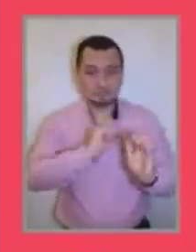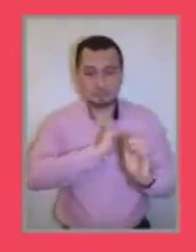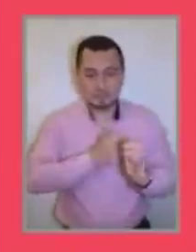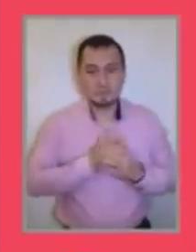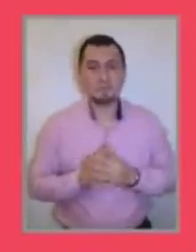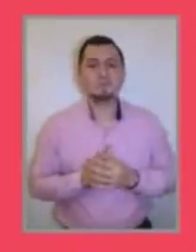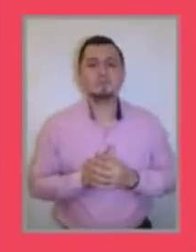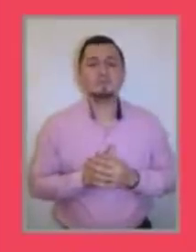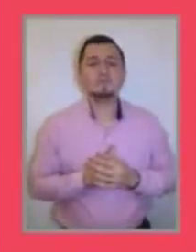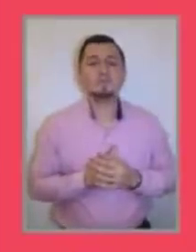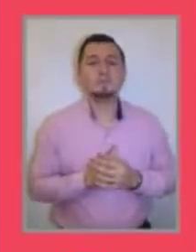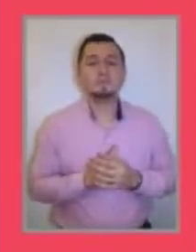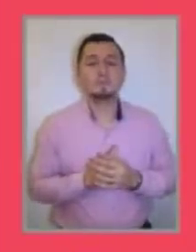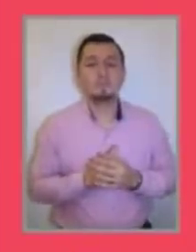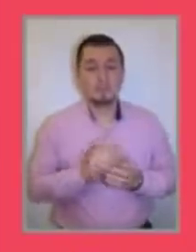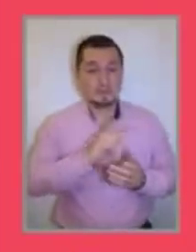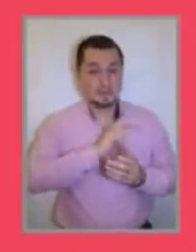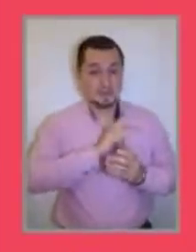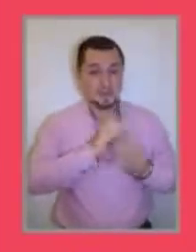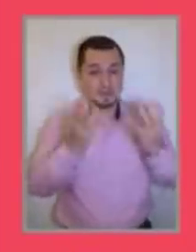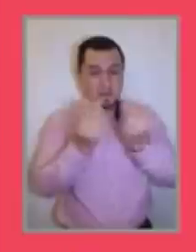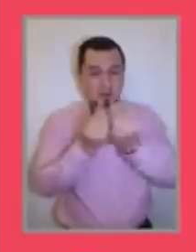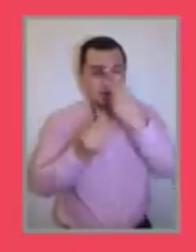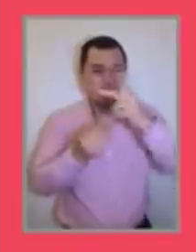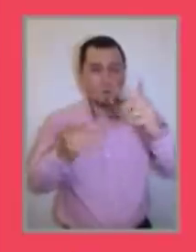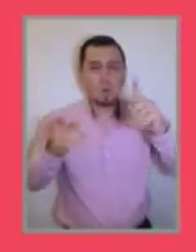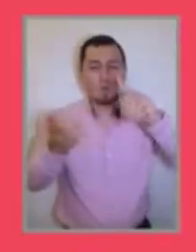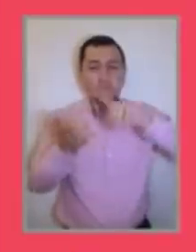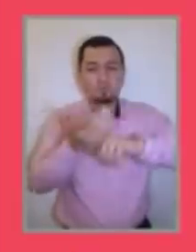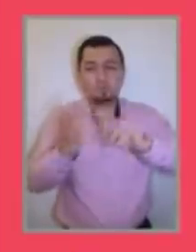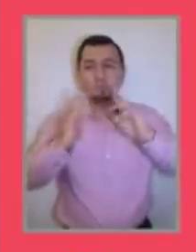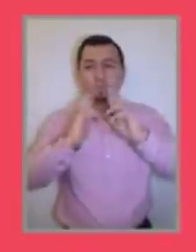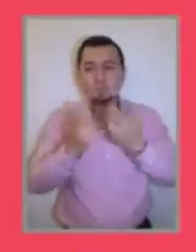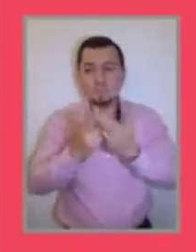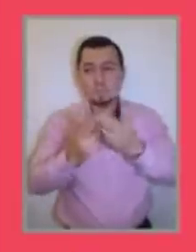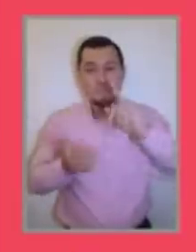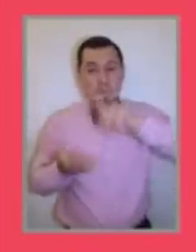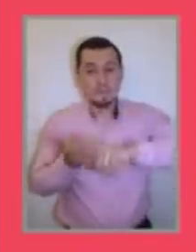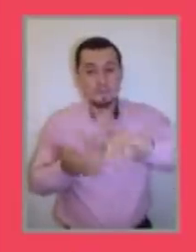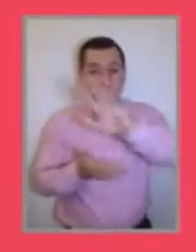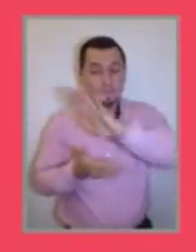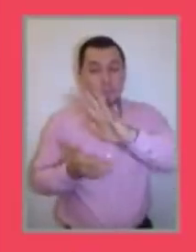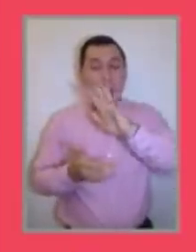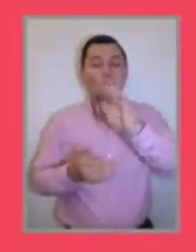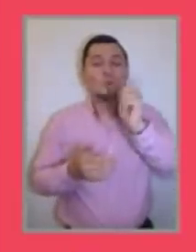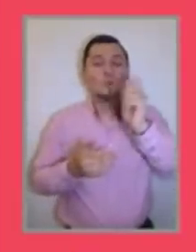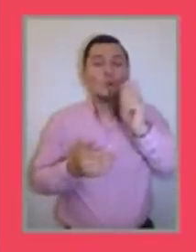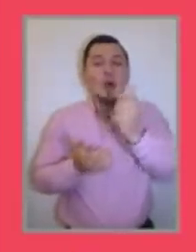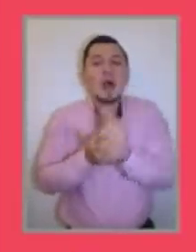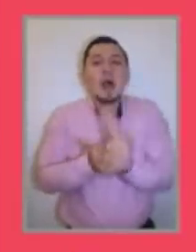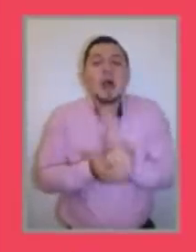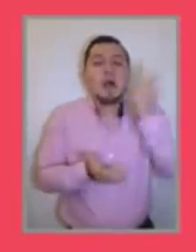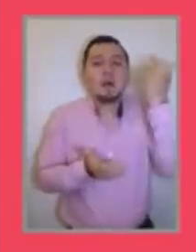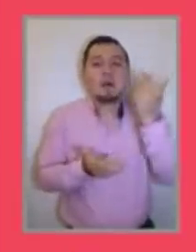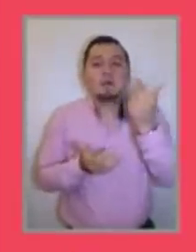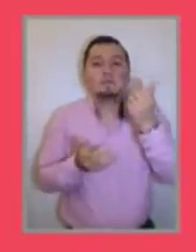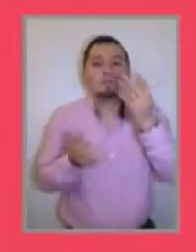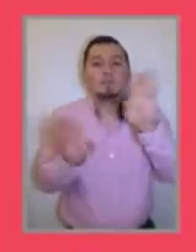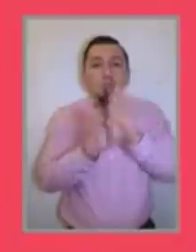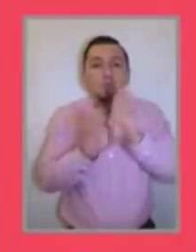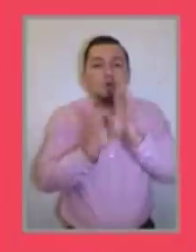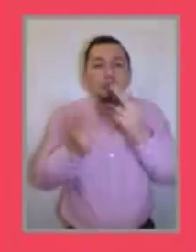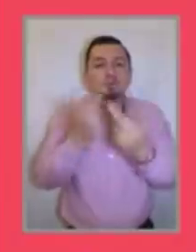vez ha llegado el momento de empujar la agenda de educación para evitar que haya un daño serio en el proceso